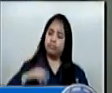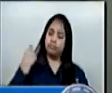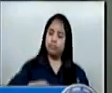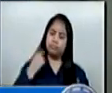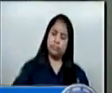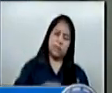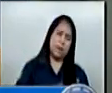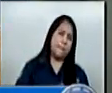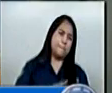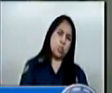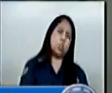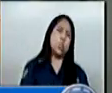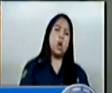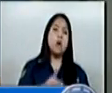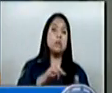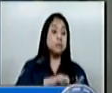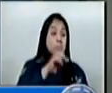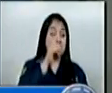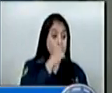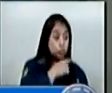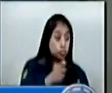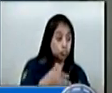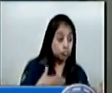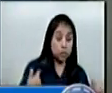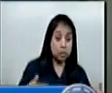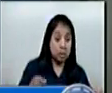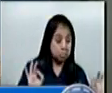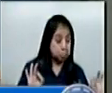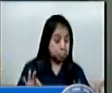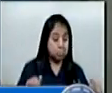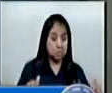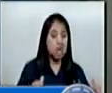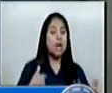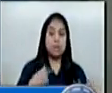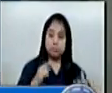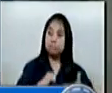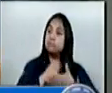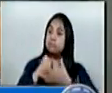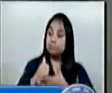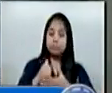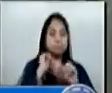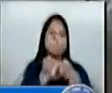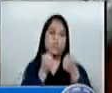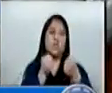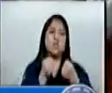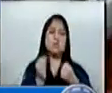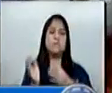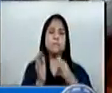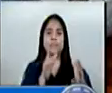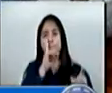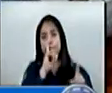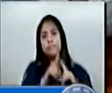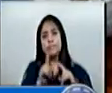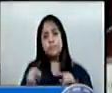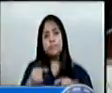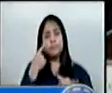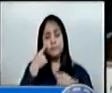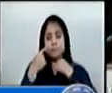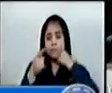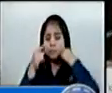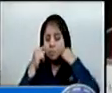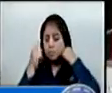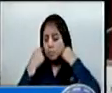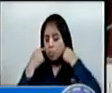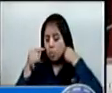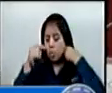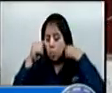los países no afectados a ayudarnos. Pero también tenemos que hacer el esfuerzo común de la región para